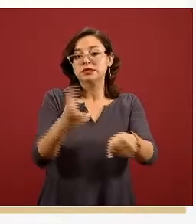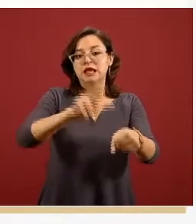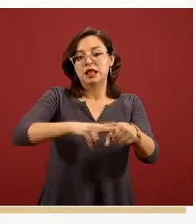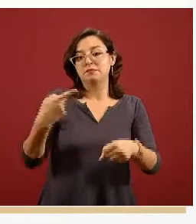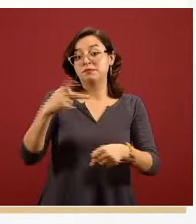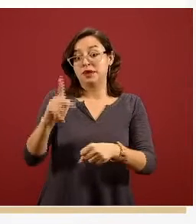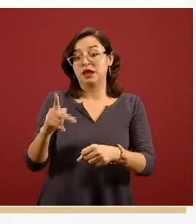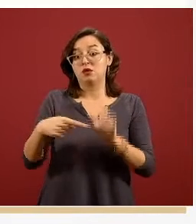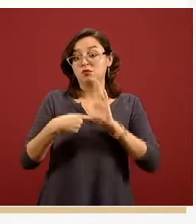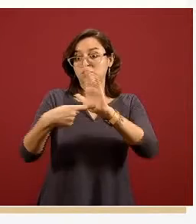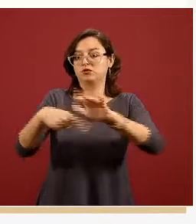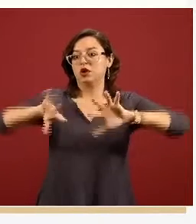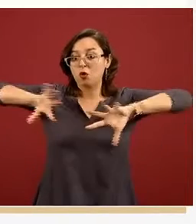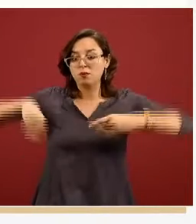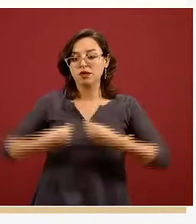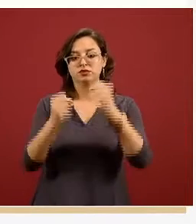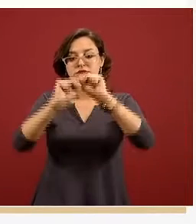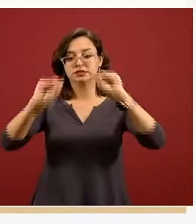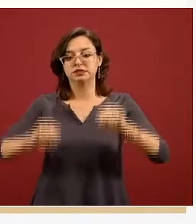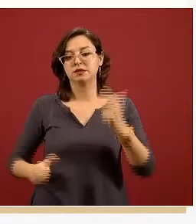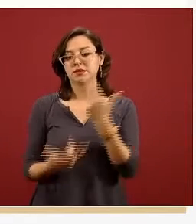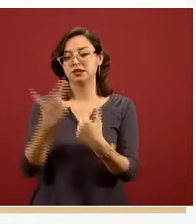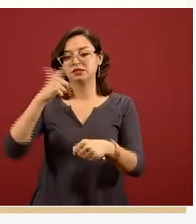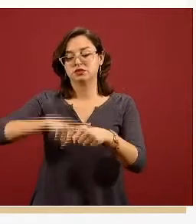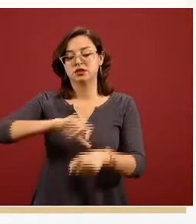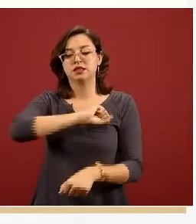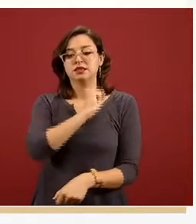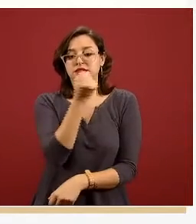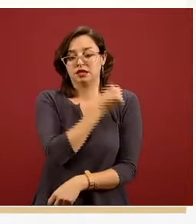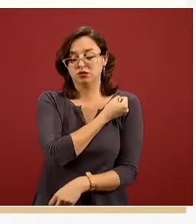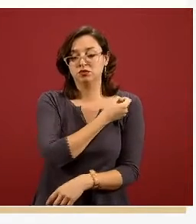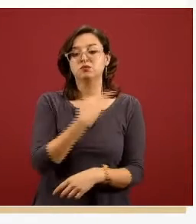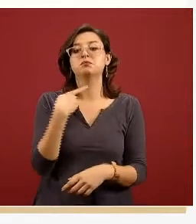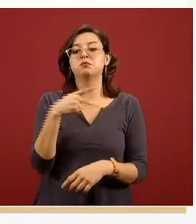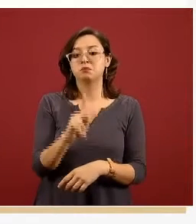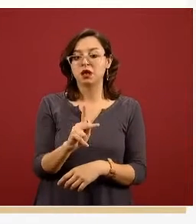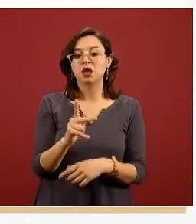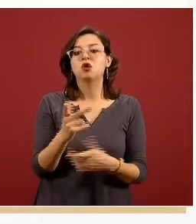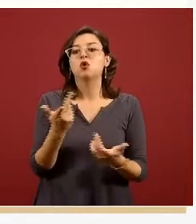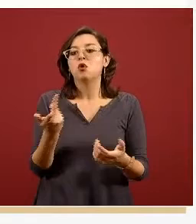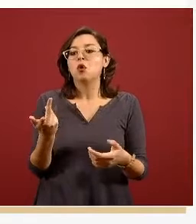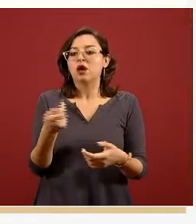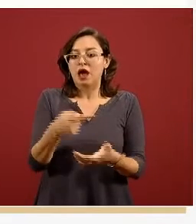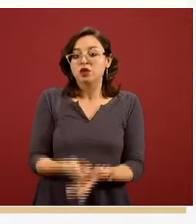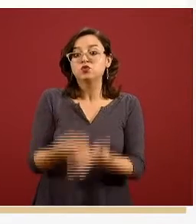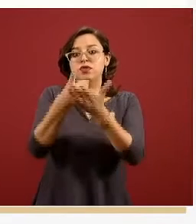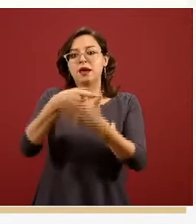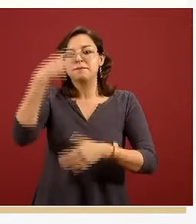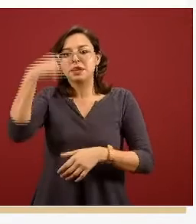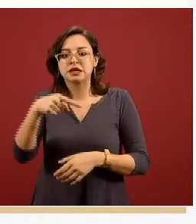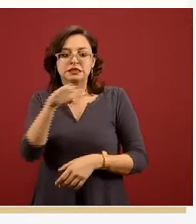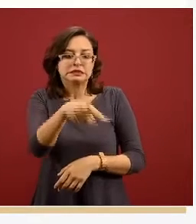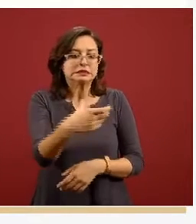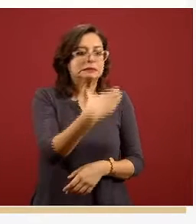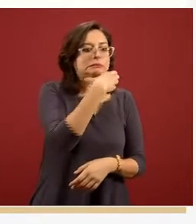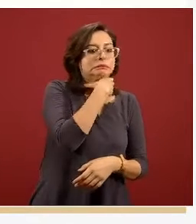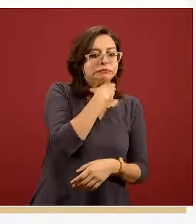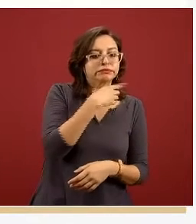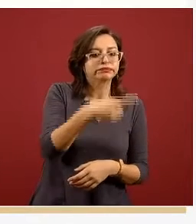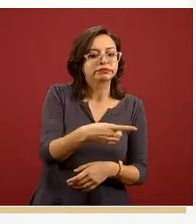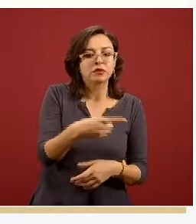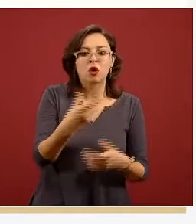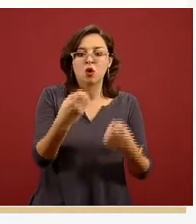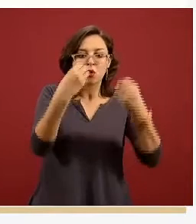y eso permite a las áreas locales operar, es decir, poder hacer transferencia de pacientes o pacientes que necesitan una cama